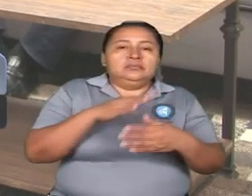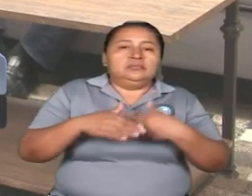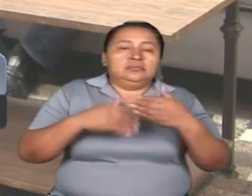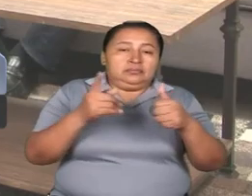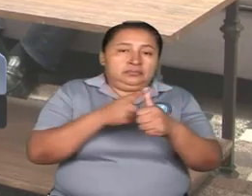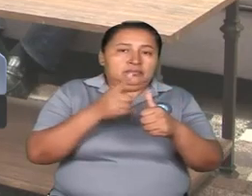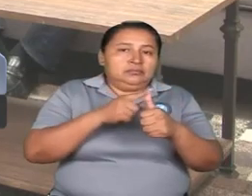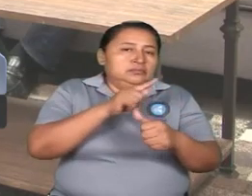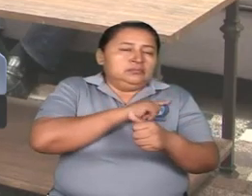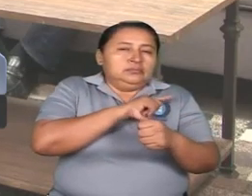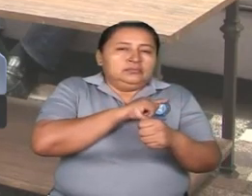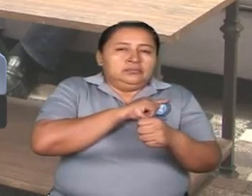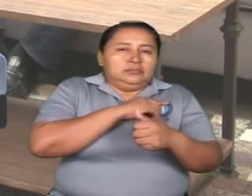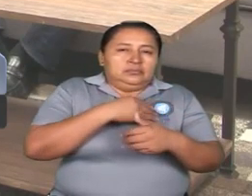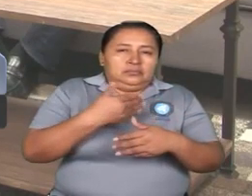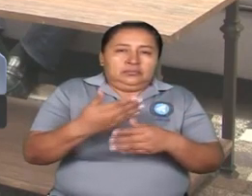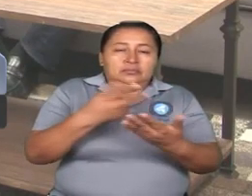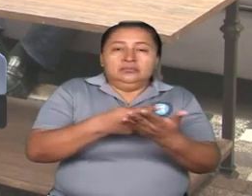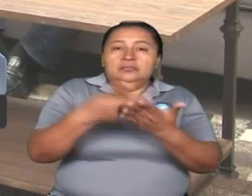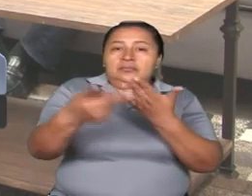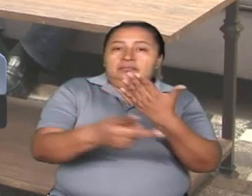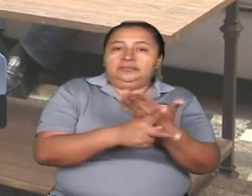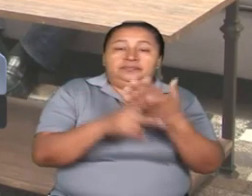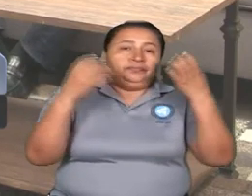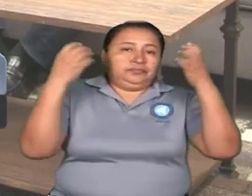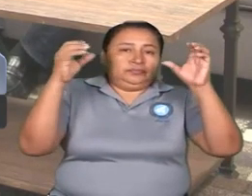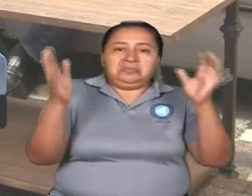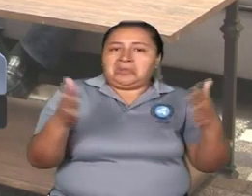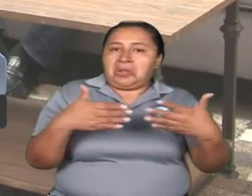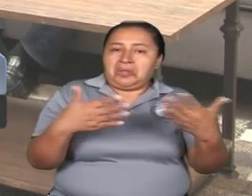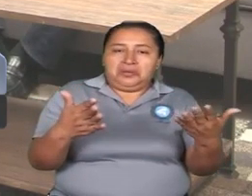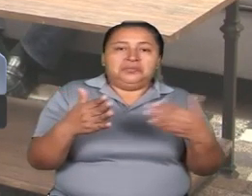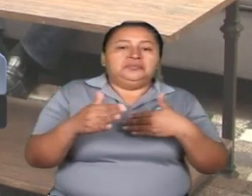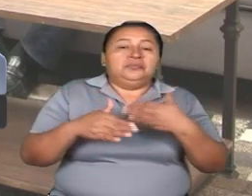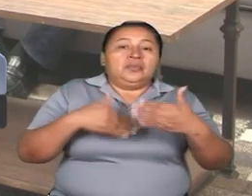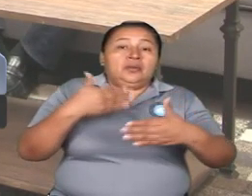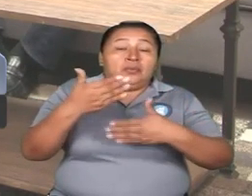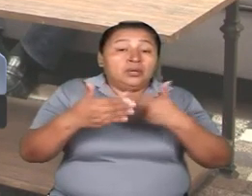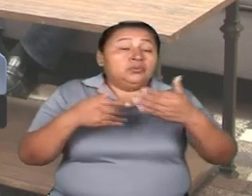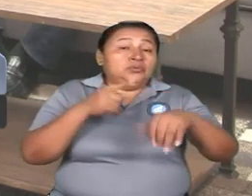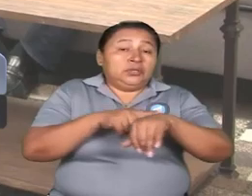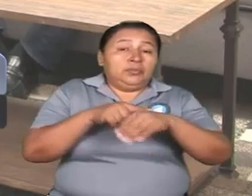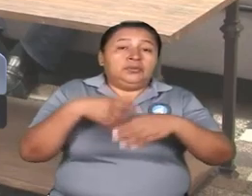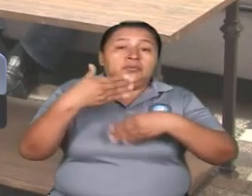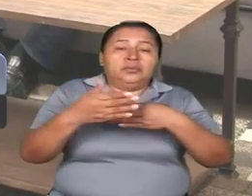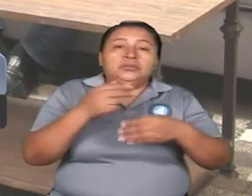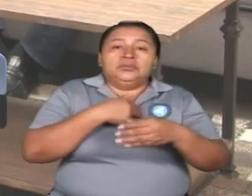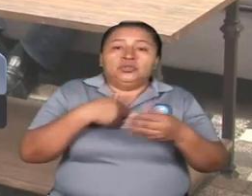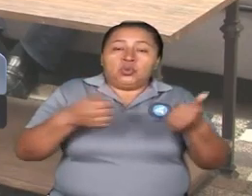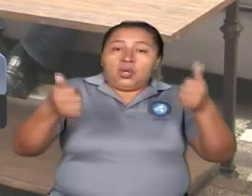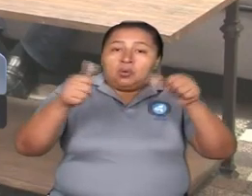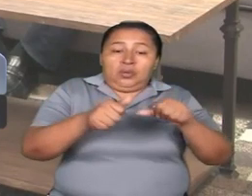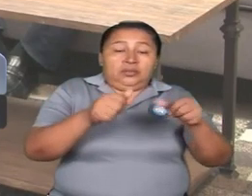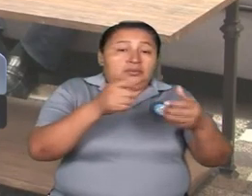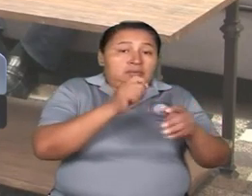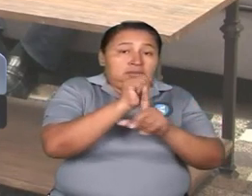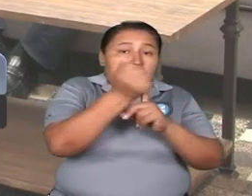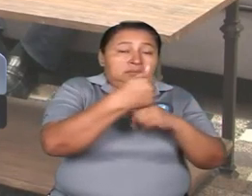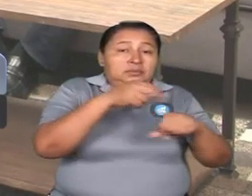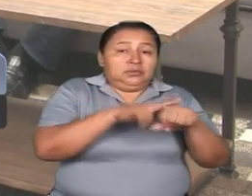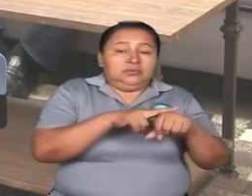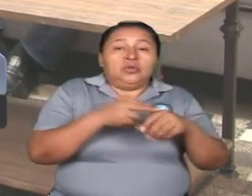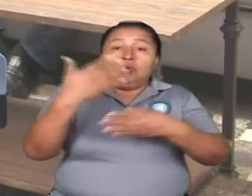primero no teníamos programación cultural. Y en un momento determinado se hizo un convenio de la Asamblea Nacional